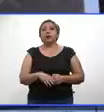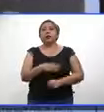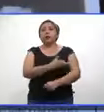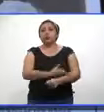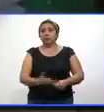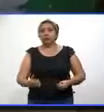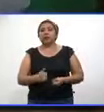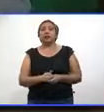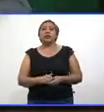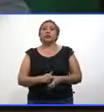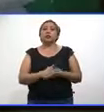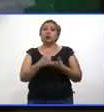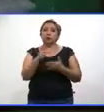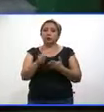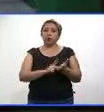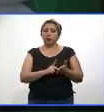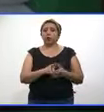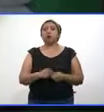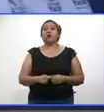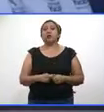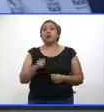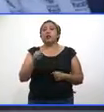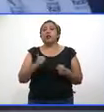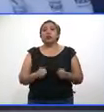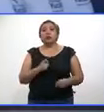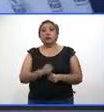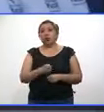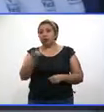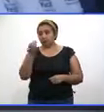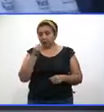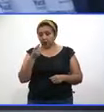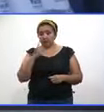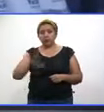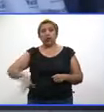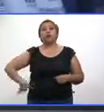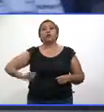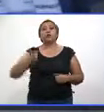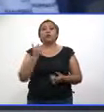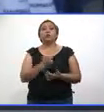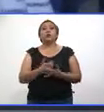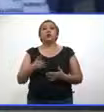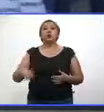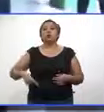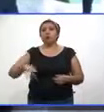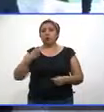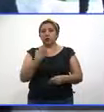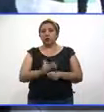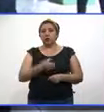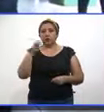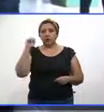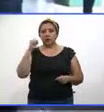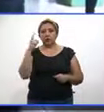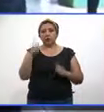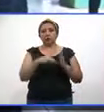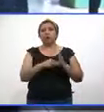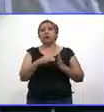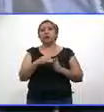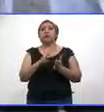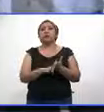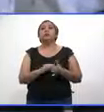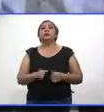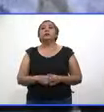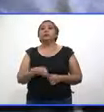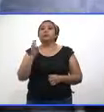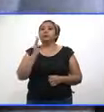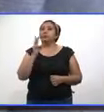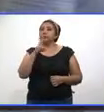familias beneficiarias con el programa Seguridad Alimentaria, que representa el esfuerzo presupuestal del gobierno del estado de 61 millones de pesos.